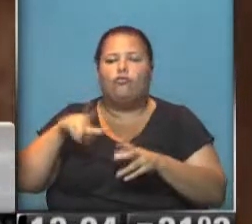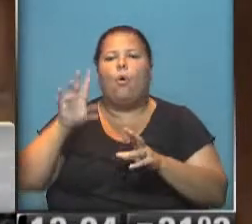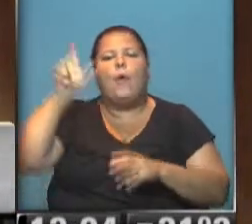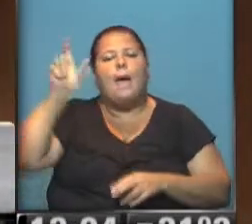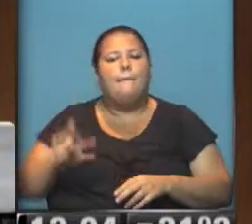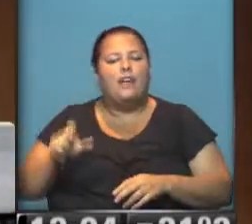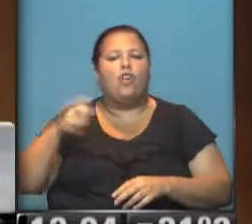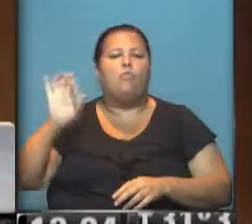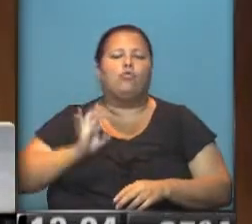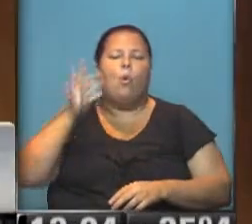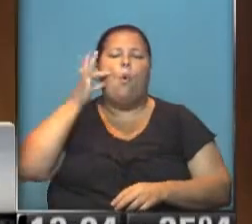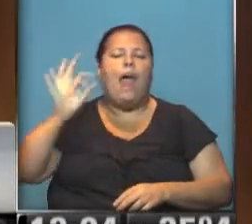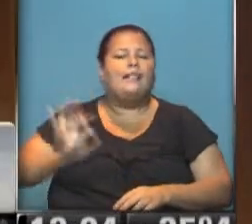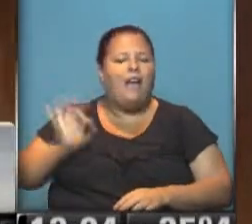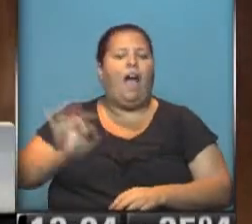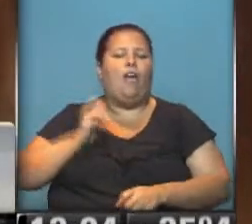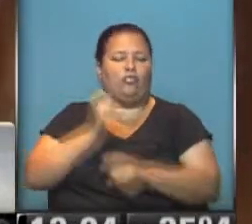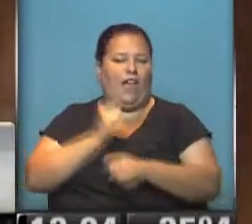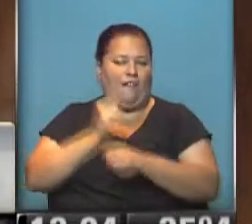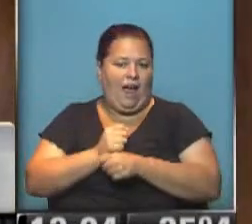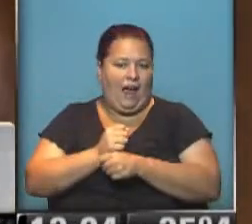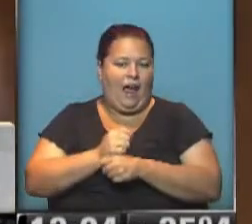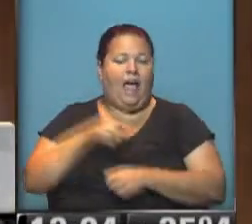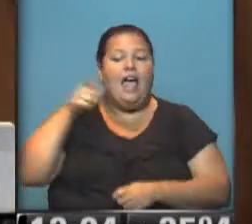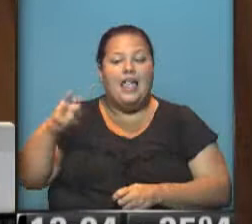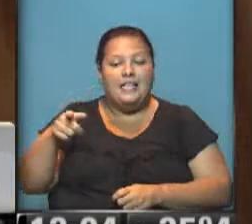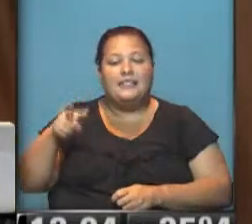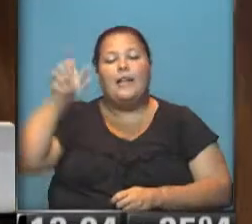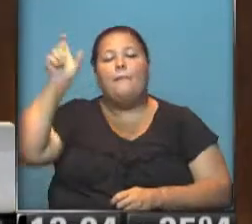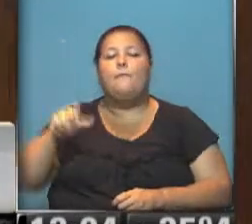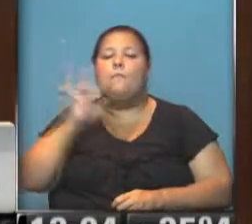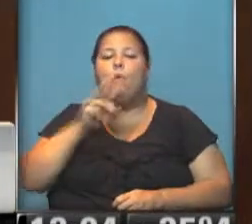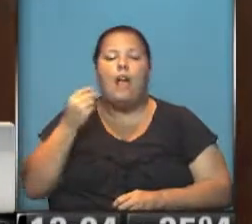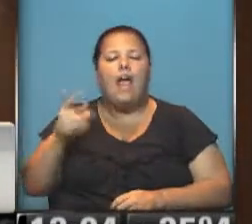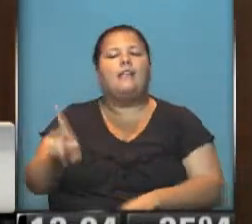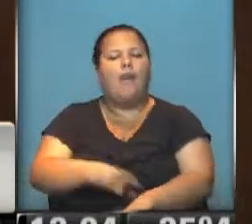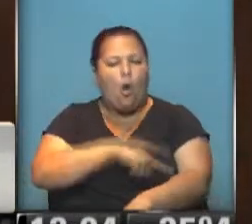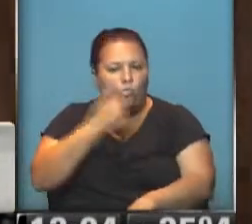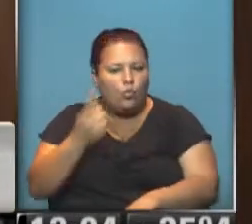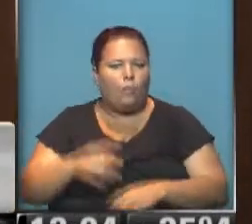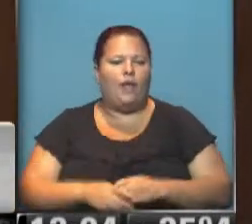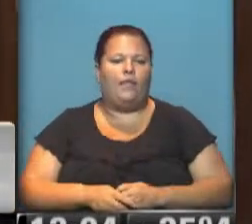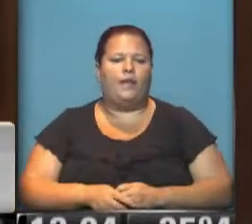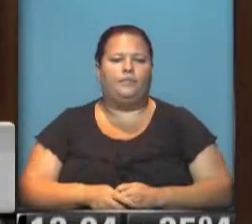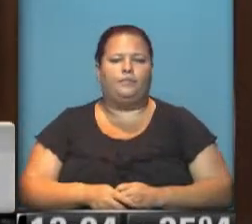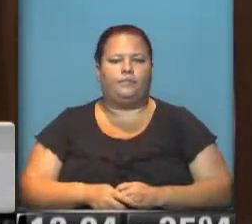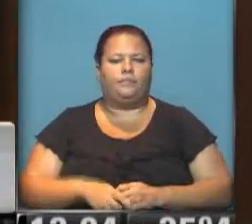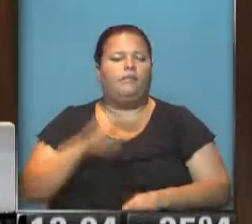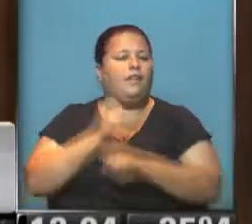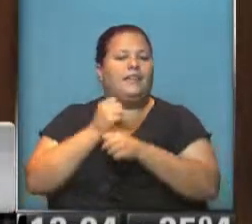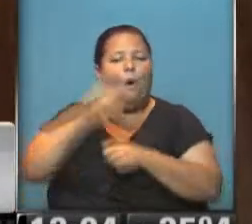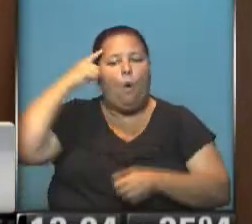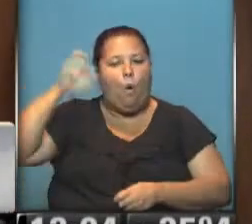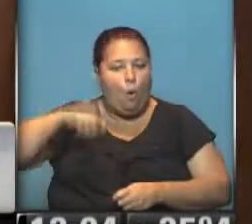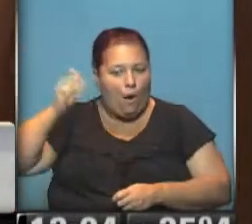persona de carrera de 40 años, que ella es una persona acostumbrada a la tarea